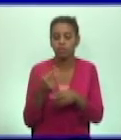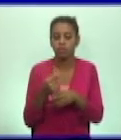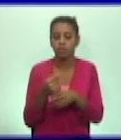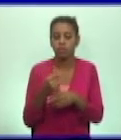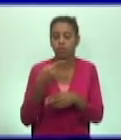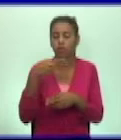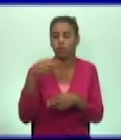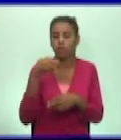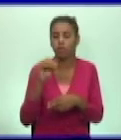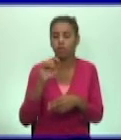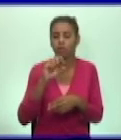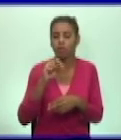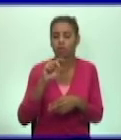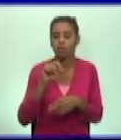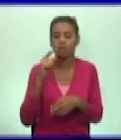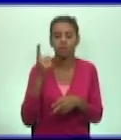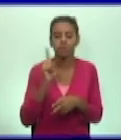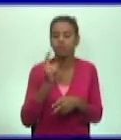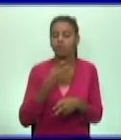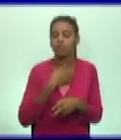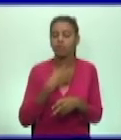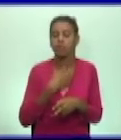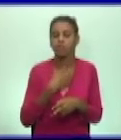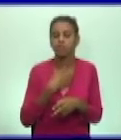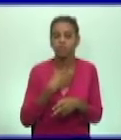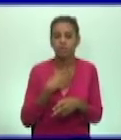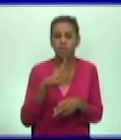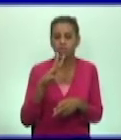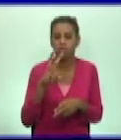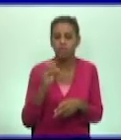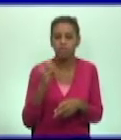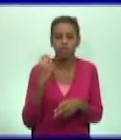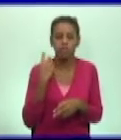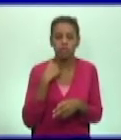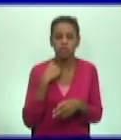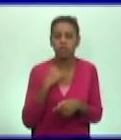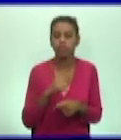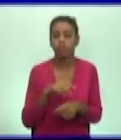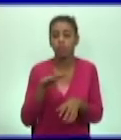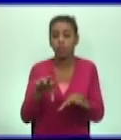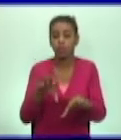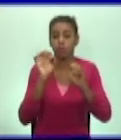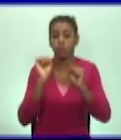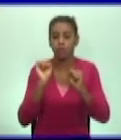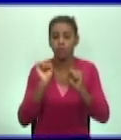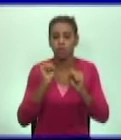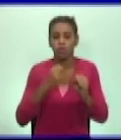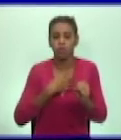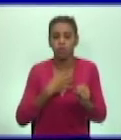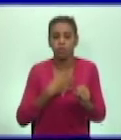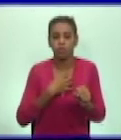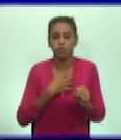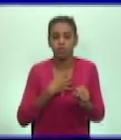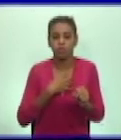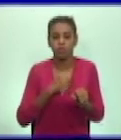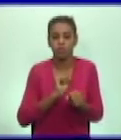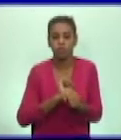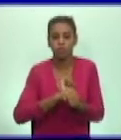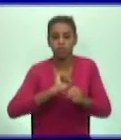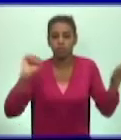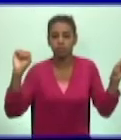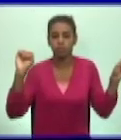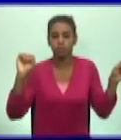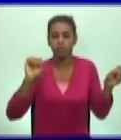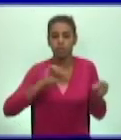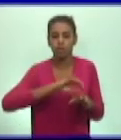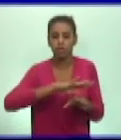apenas menos de 30 años, fue sorprendido porque quería poner una bomba por un puente donde iba a pasar un jefe militar yanqui